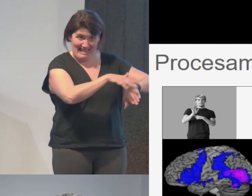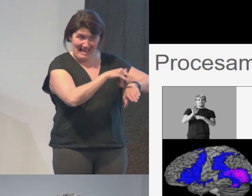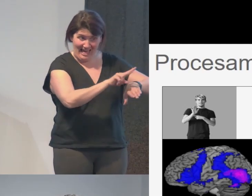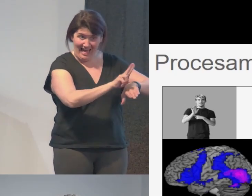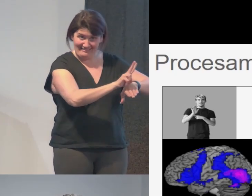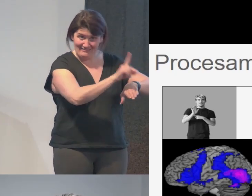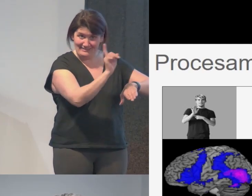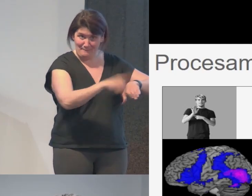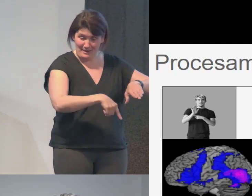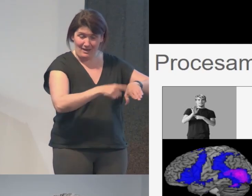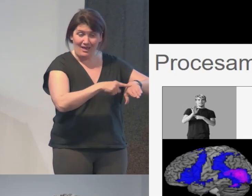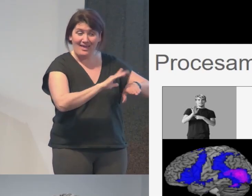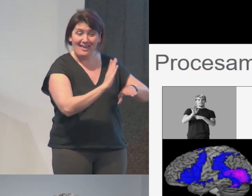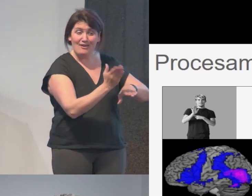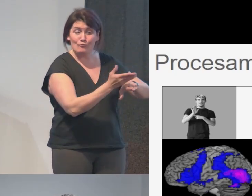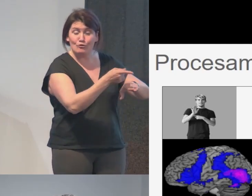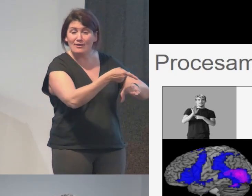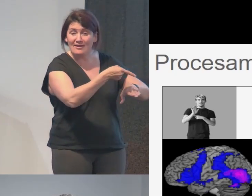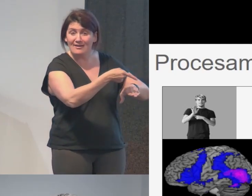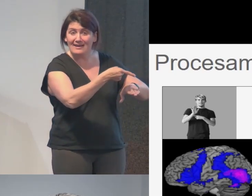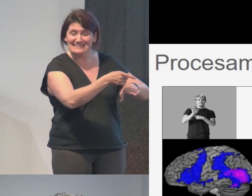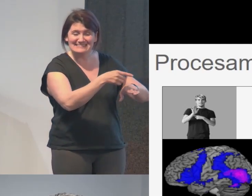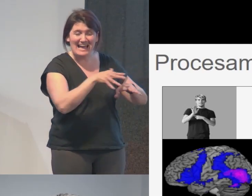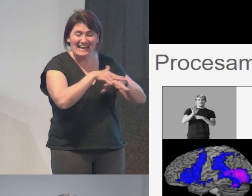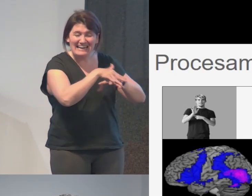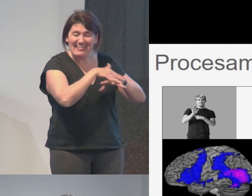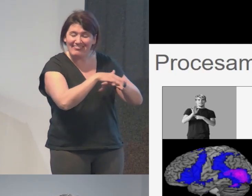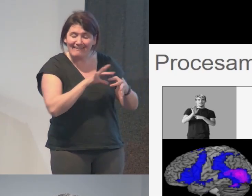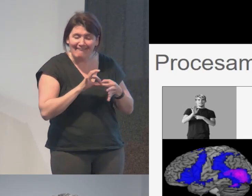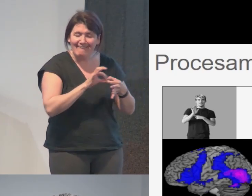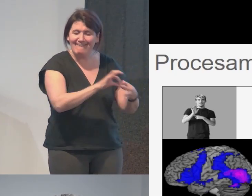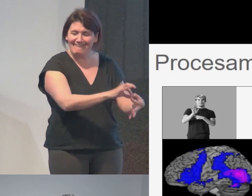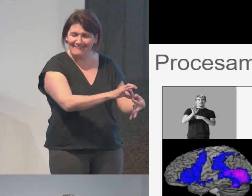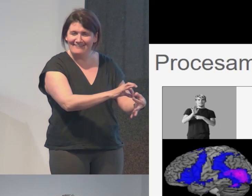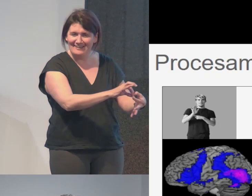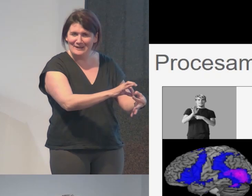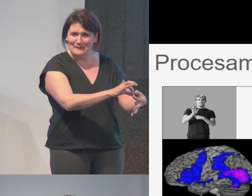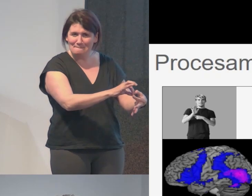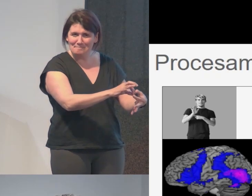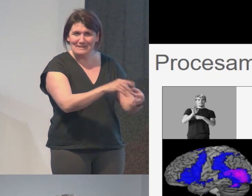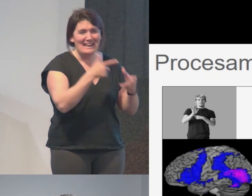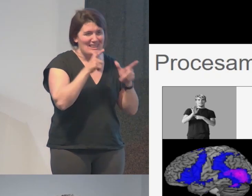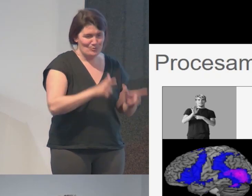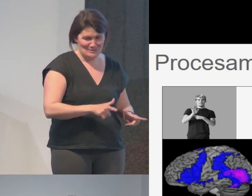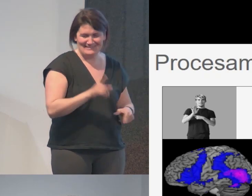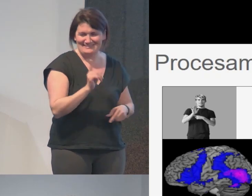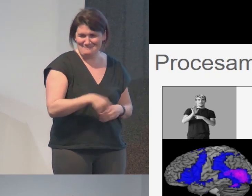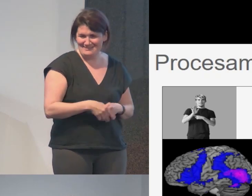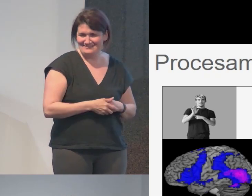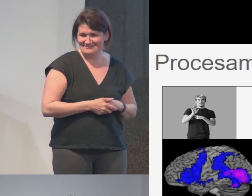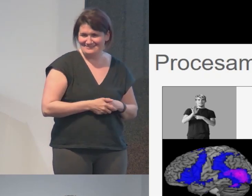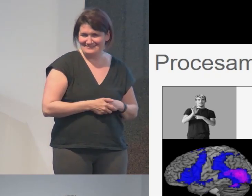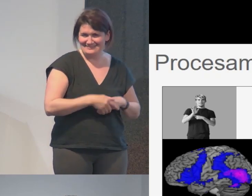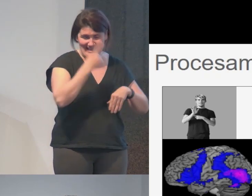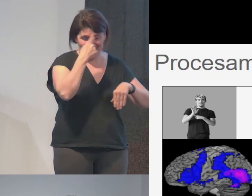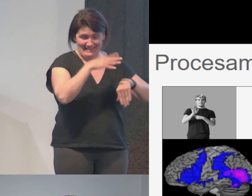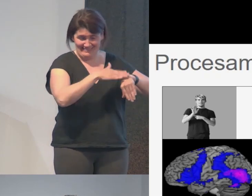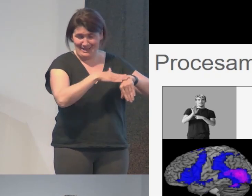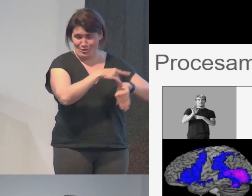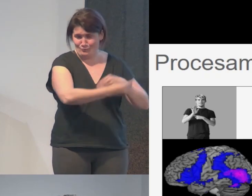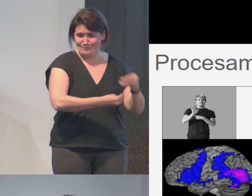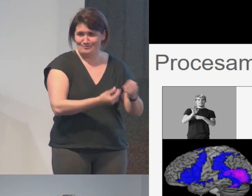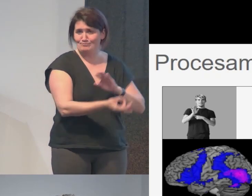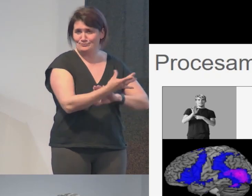activa incluye esa red clásica de lingüística del hemisferio